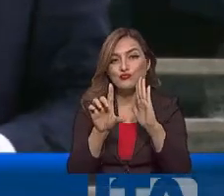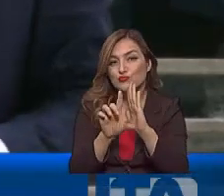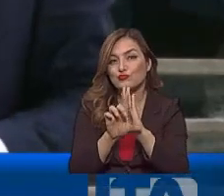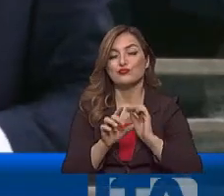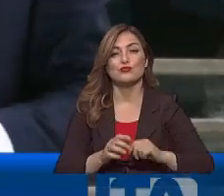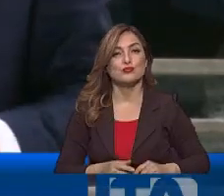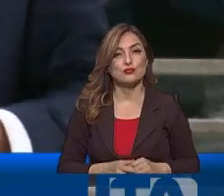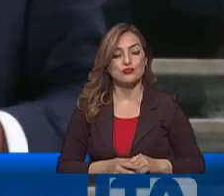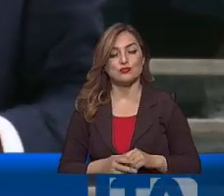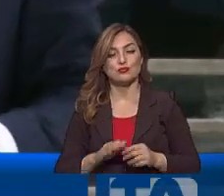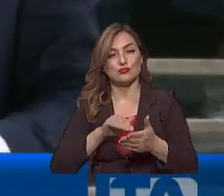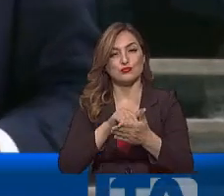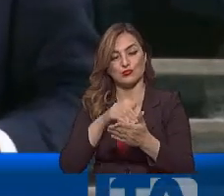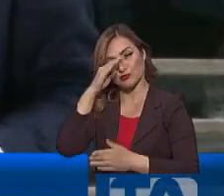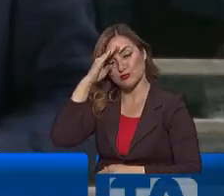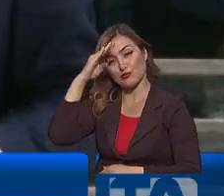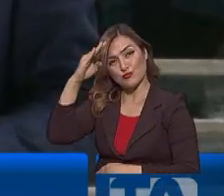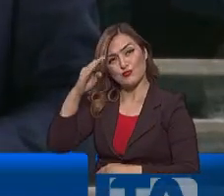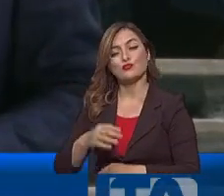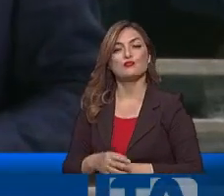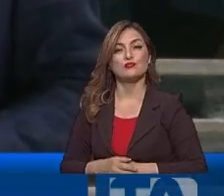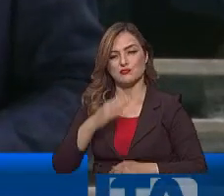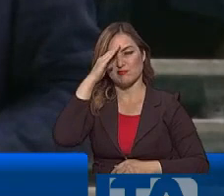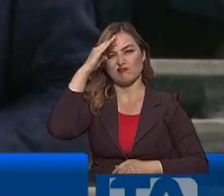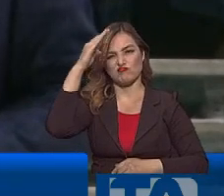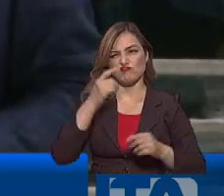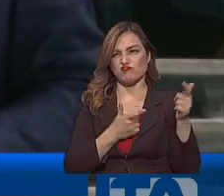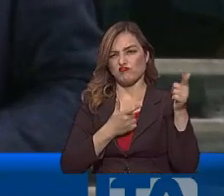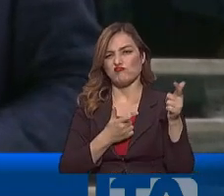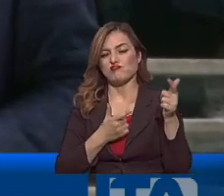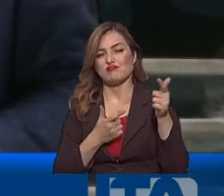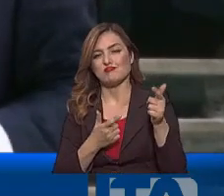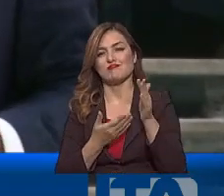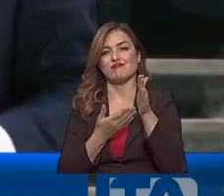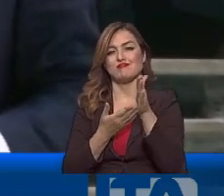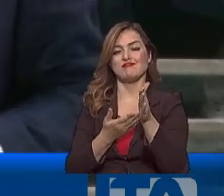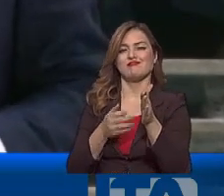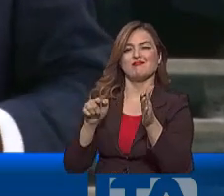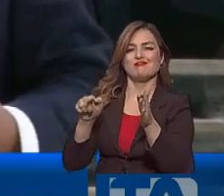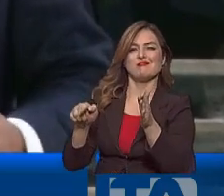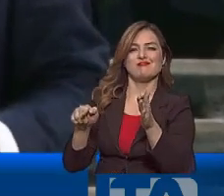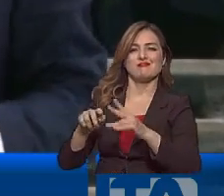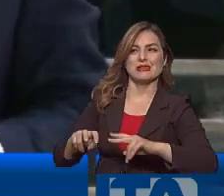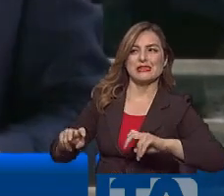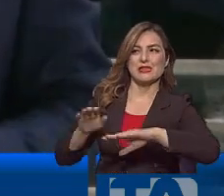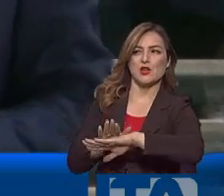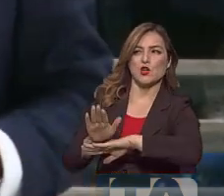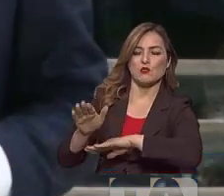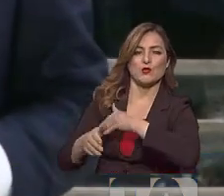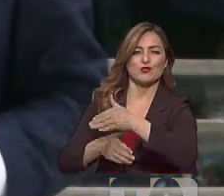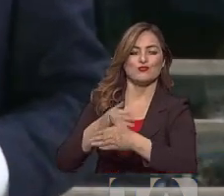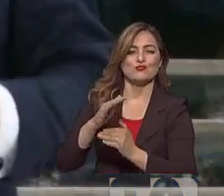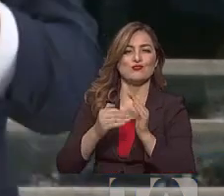para los miembros de la fuerza pública que, actuando en el cumplimiento de su deber, se ven inmersos en investigaciones y